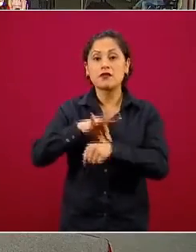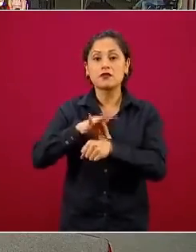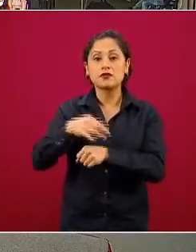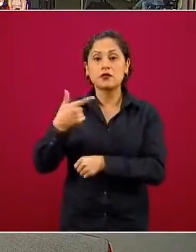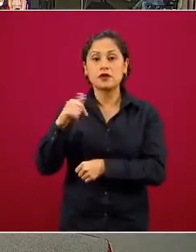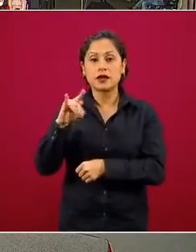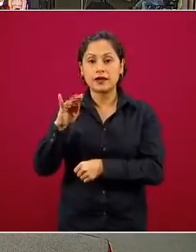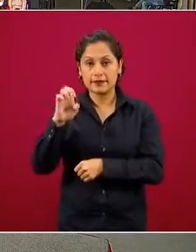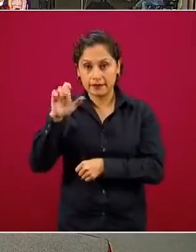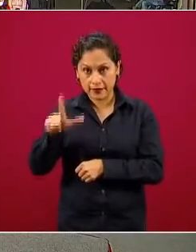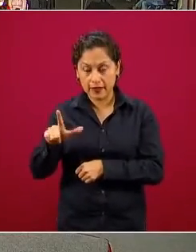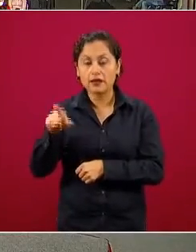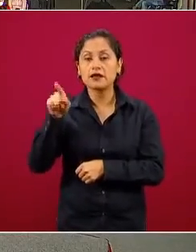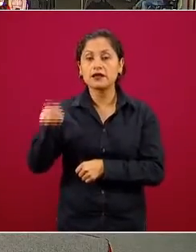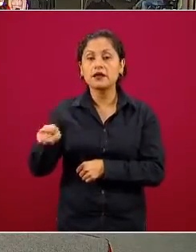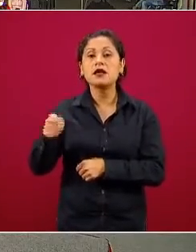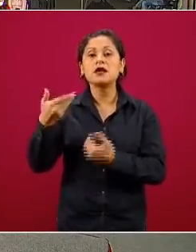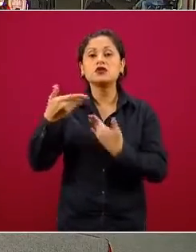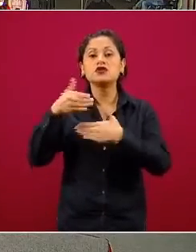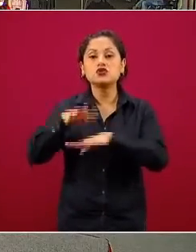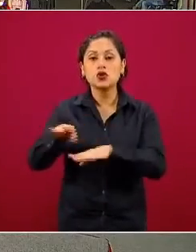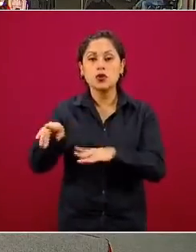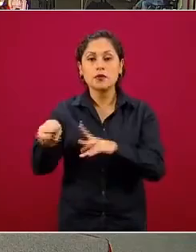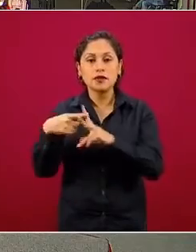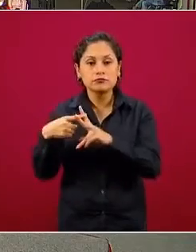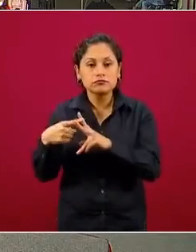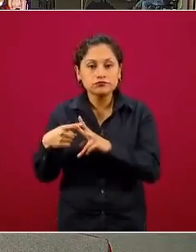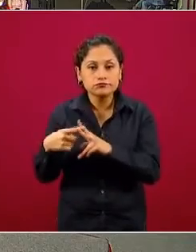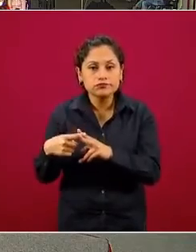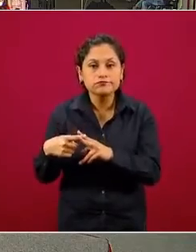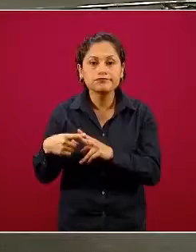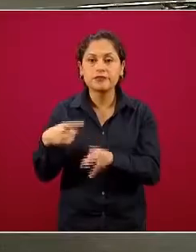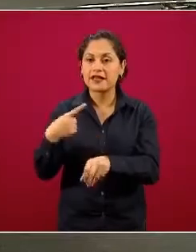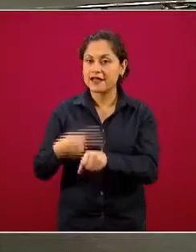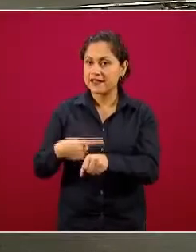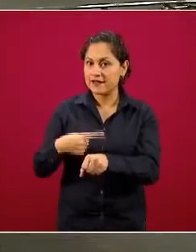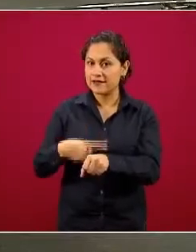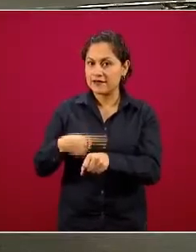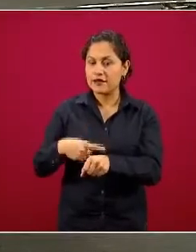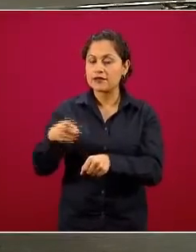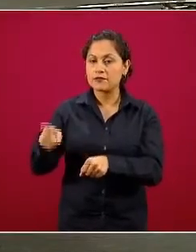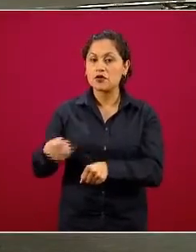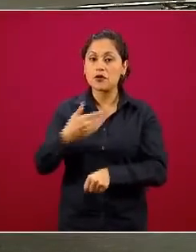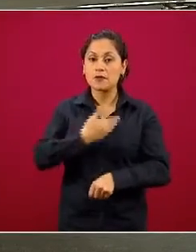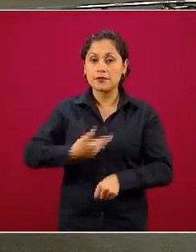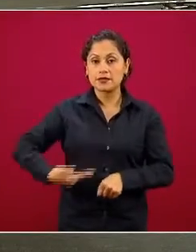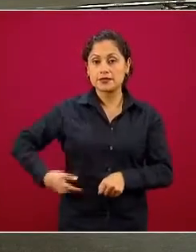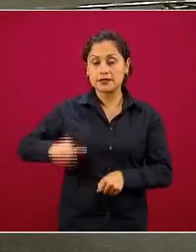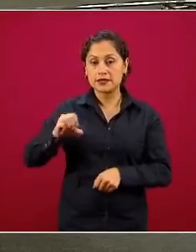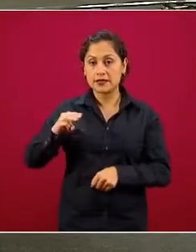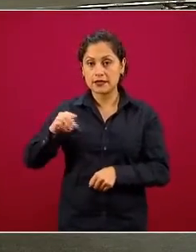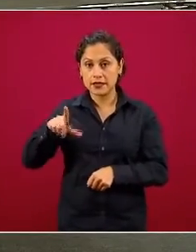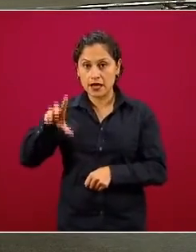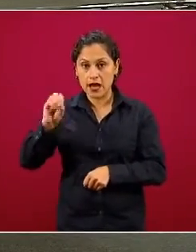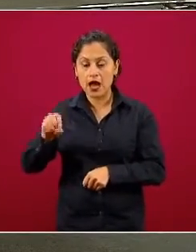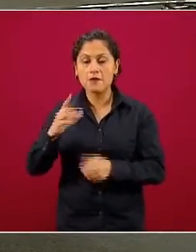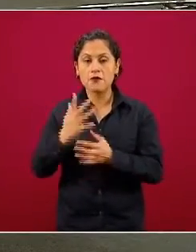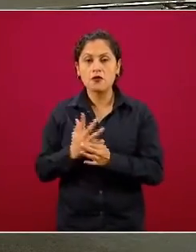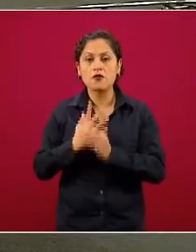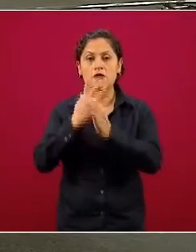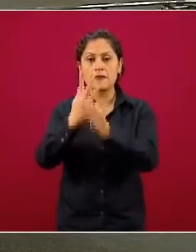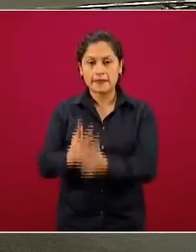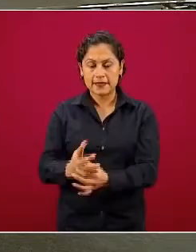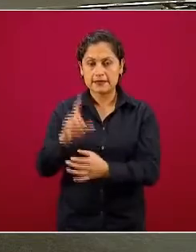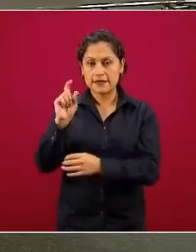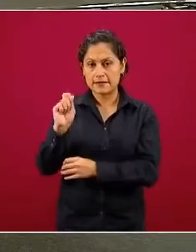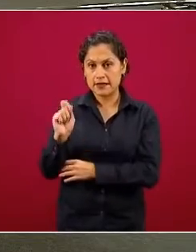del diario de este coronavirus. A nivel nacional, esta fecha que da el presidente López Obrador para el Valle de México, que es el 20 este